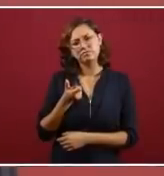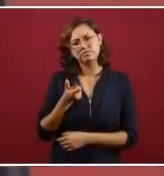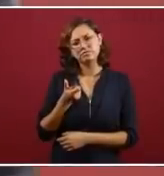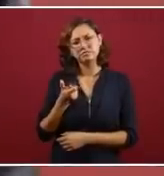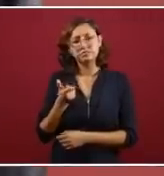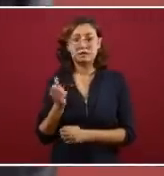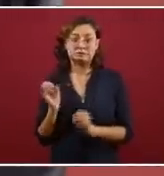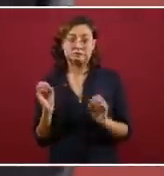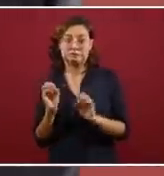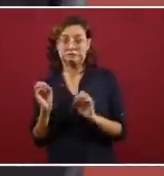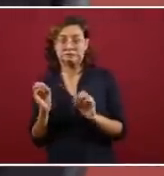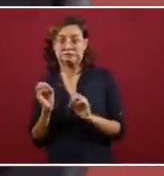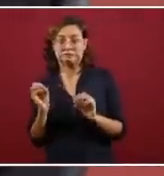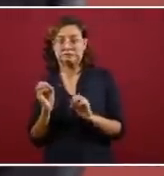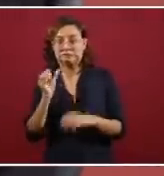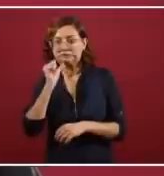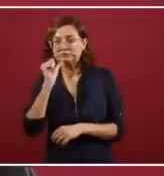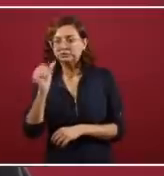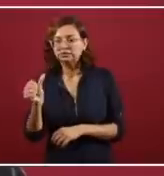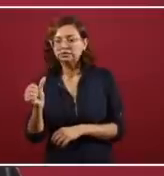o nada.